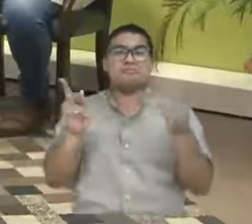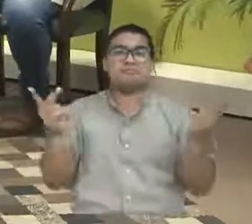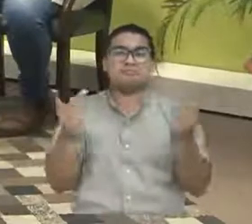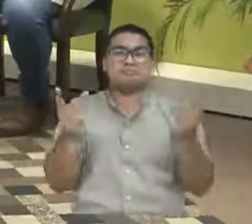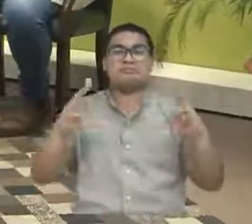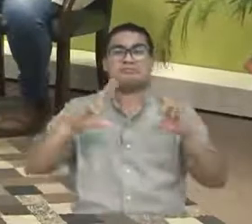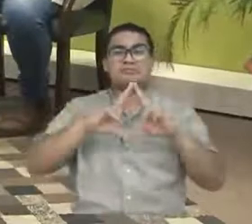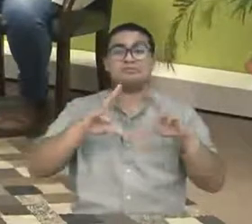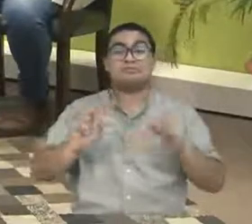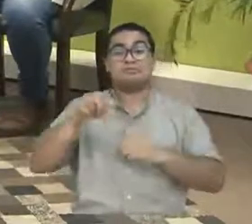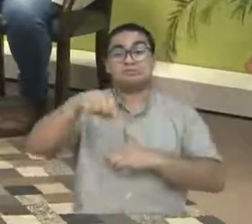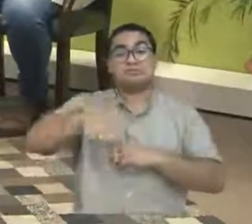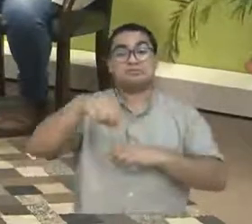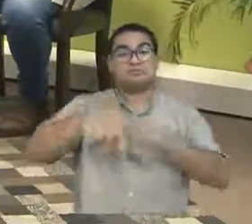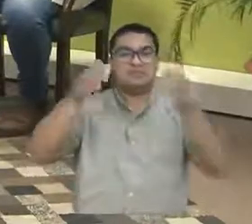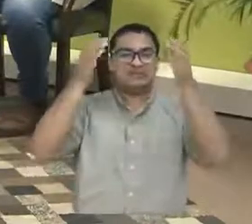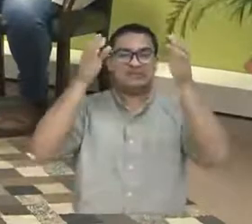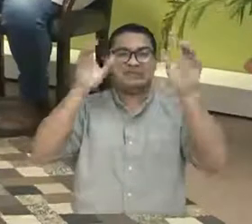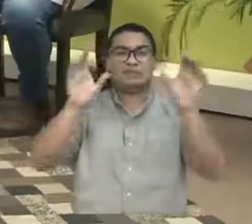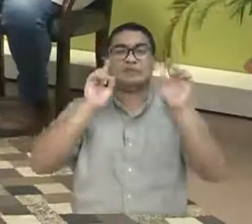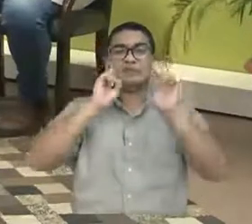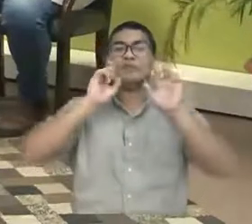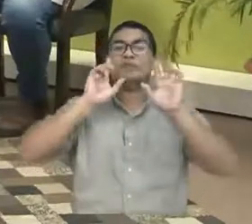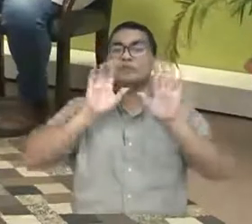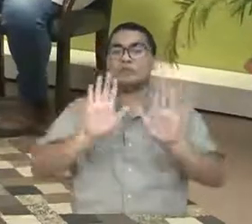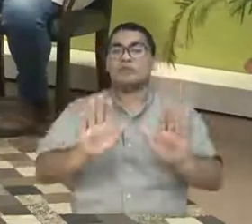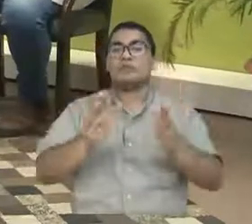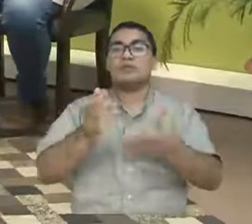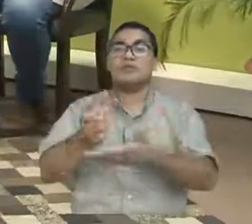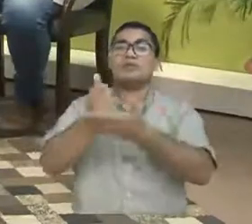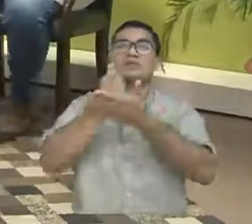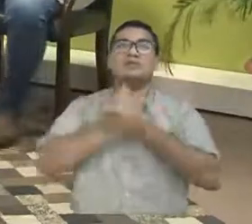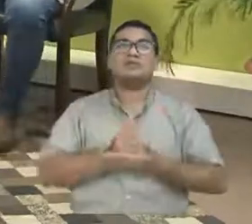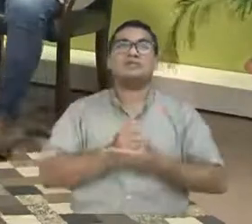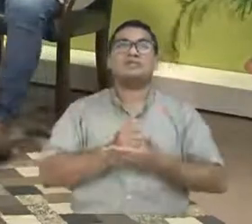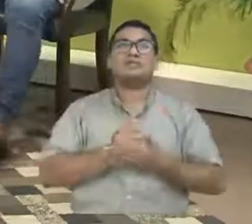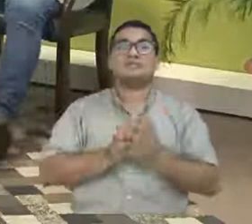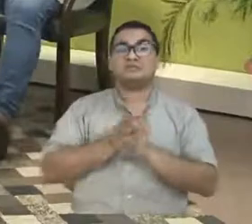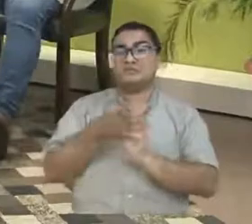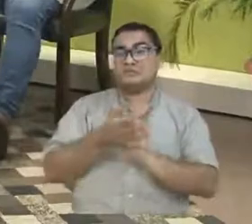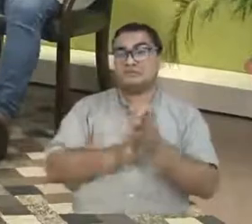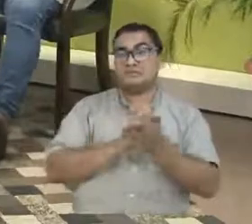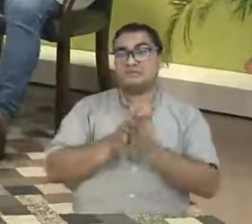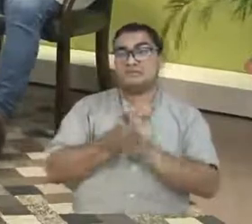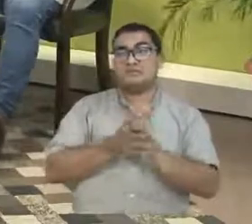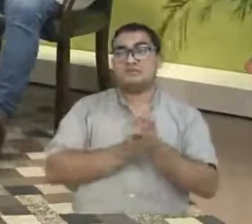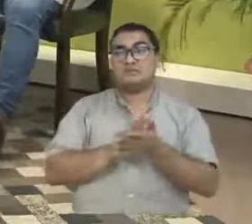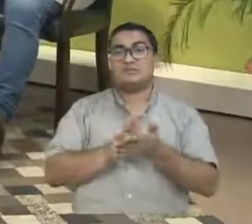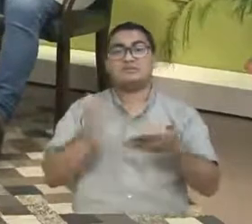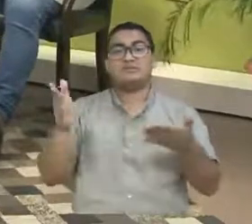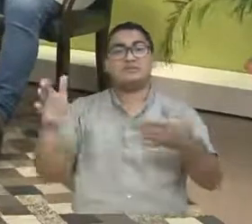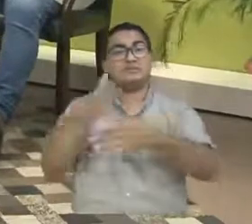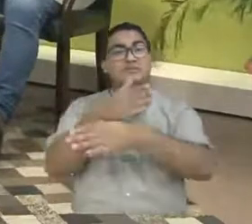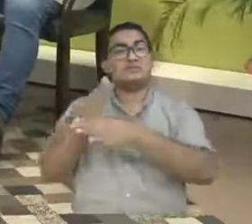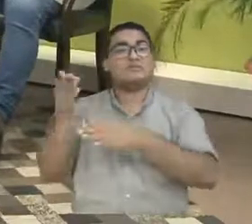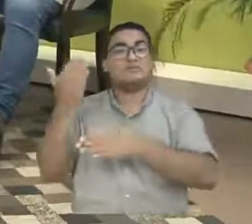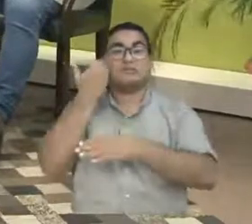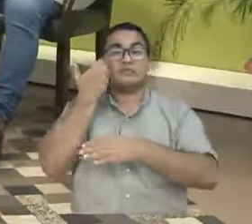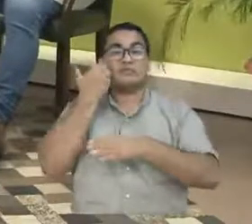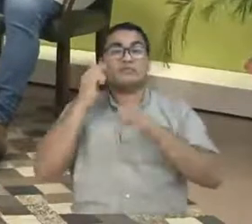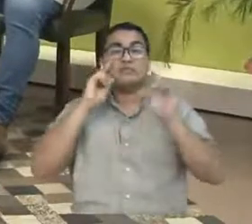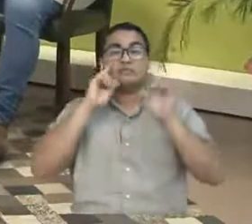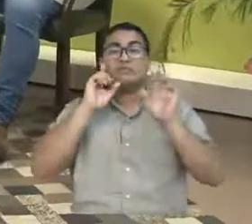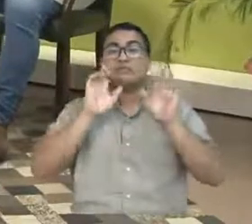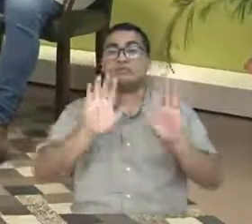comenzado a tener una cultura más de prevención, que esto nos ayuda con el lavado de manos y a prevenir otras muchas enfermedades. Si no tuviera esta